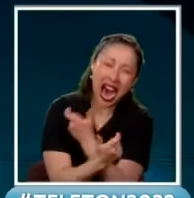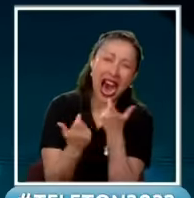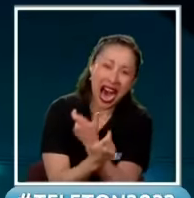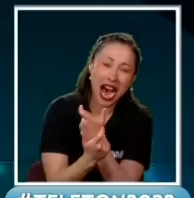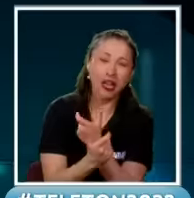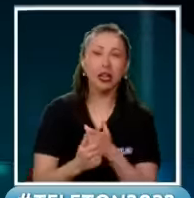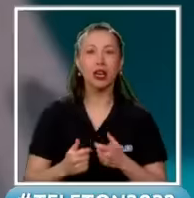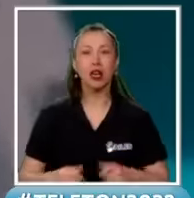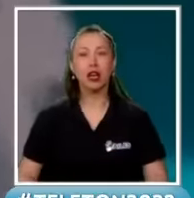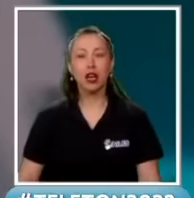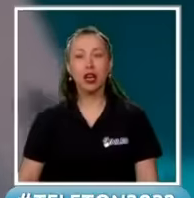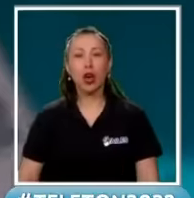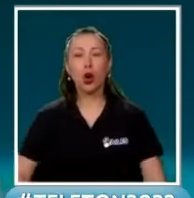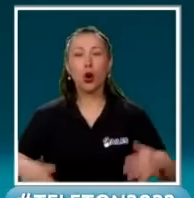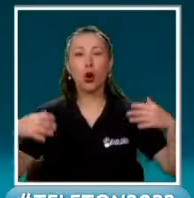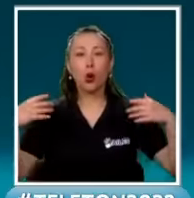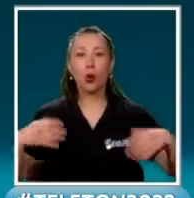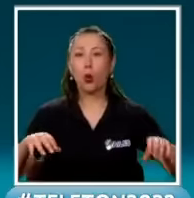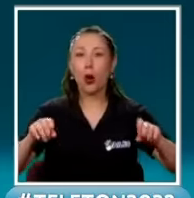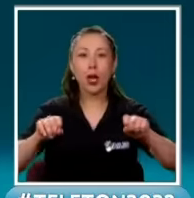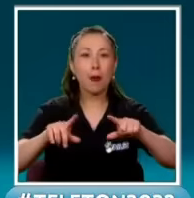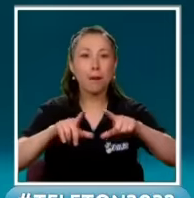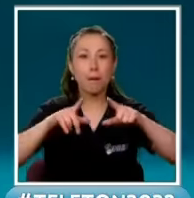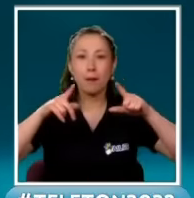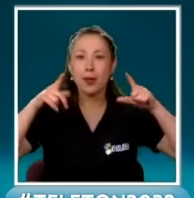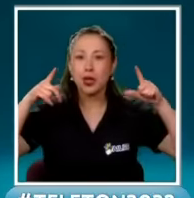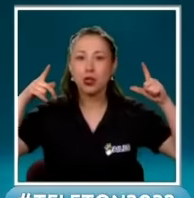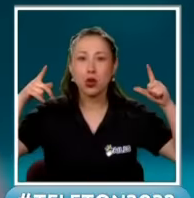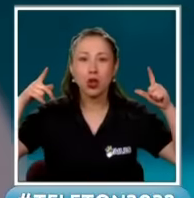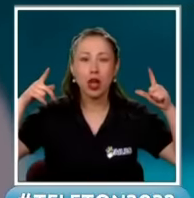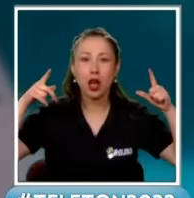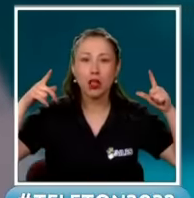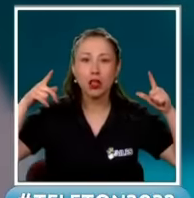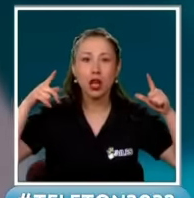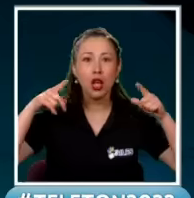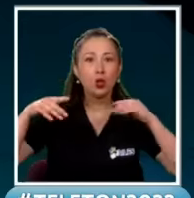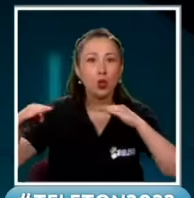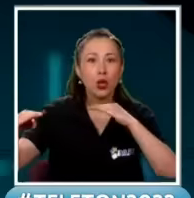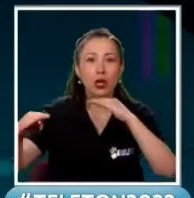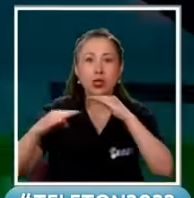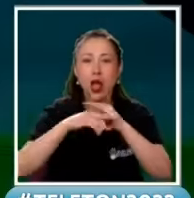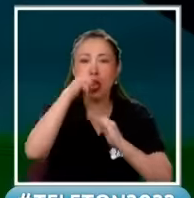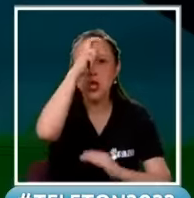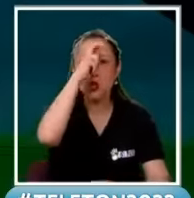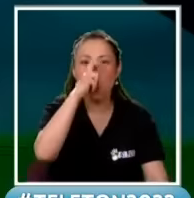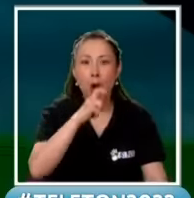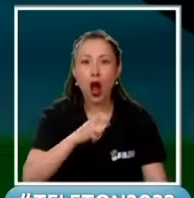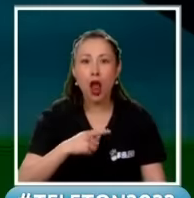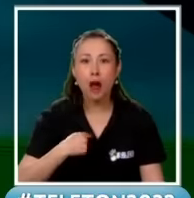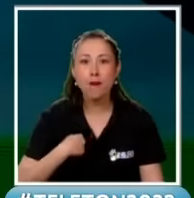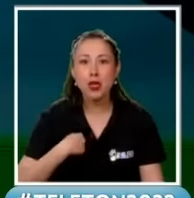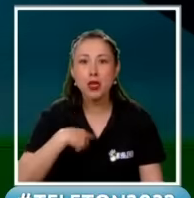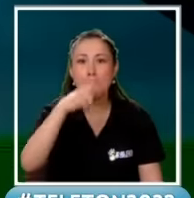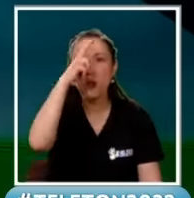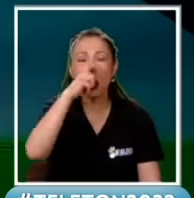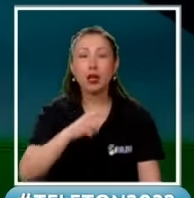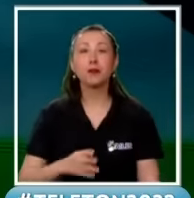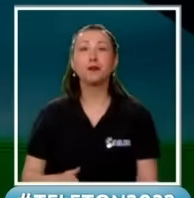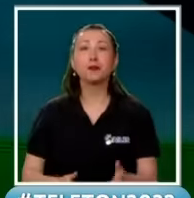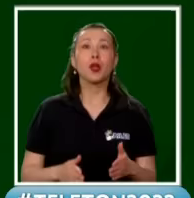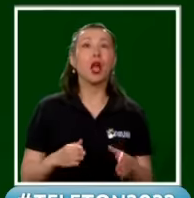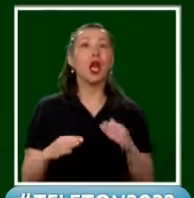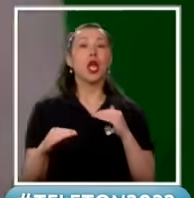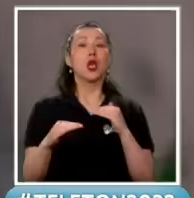No, es que impresionante. ¿Eres igual a mí? No soy igual,